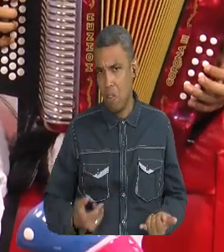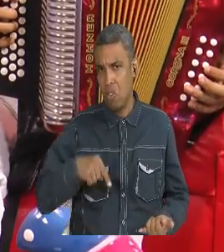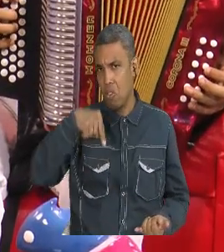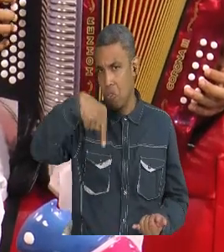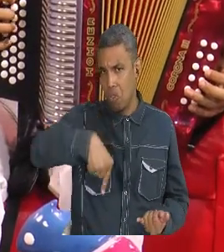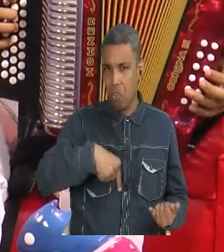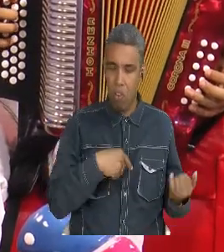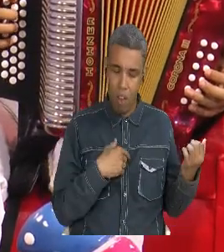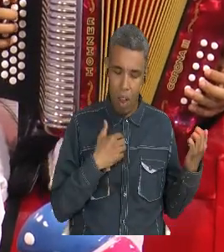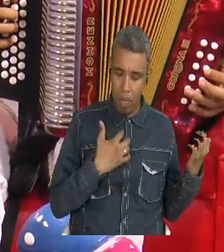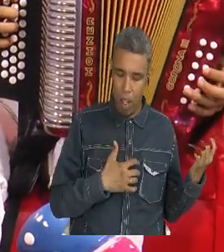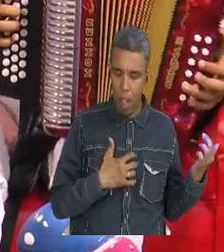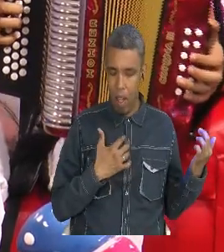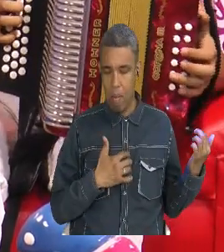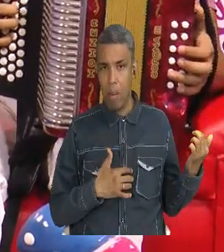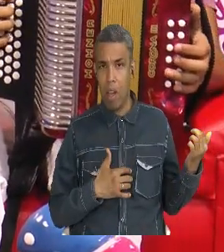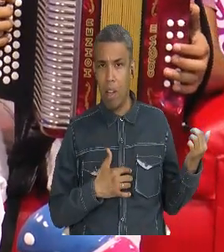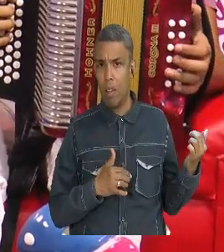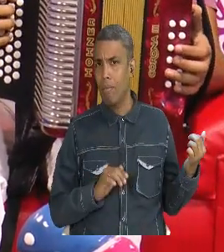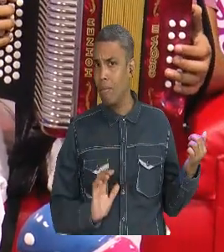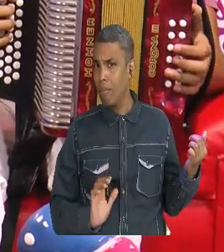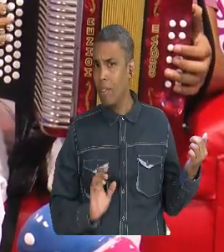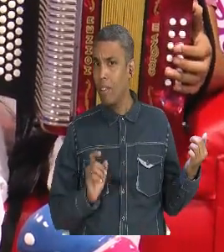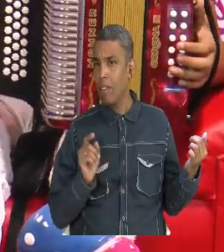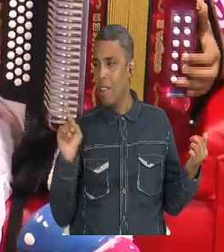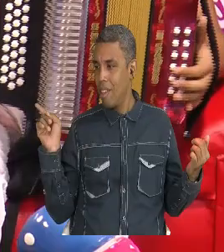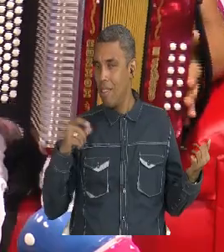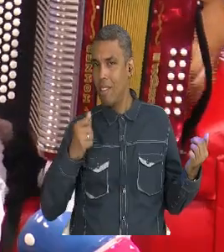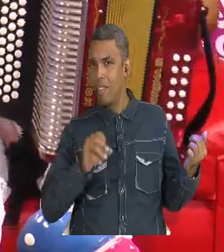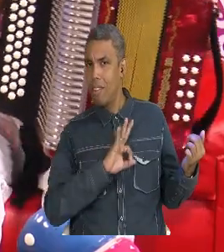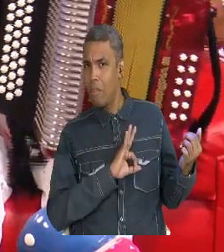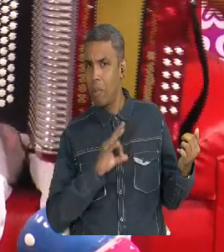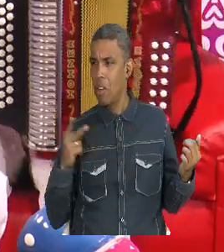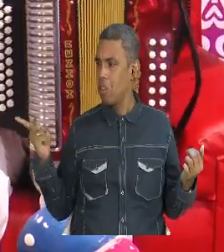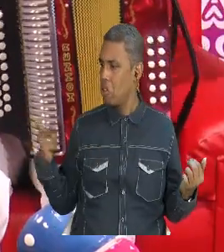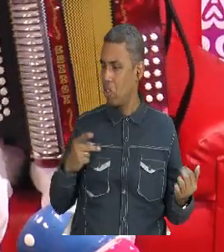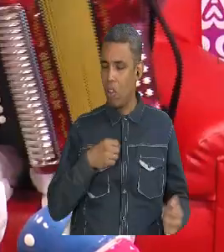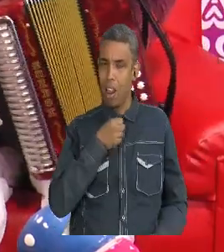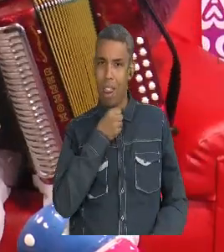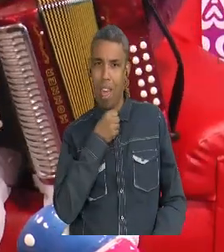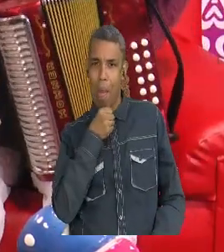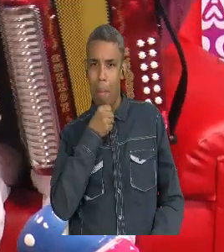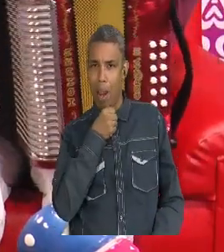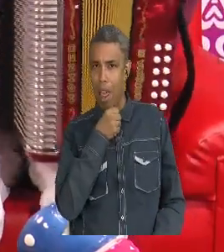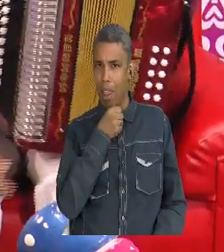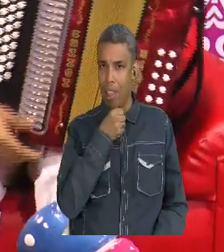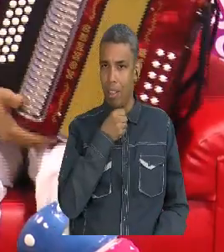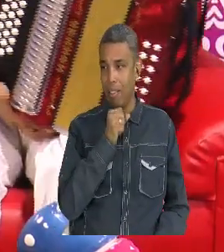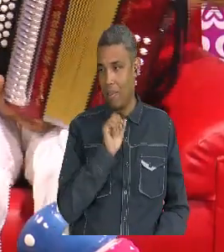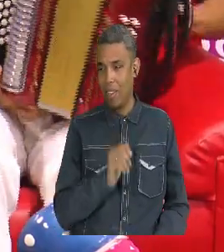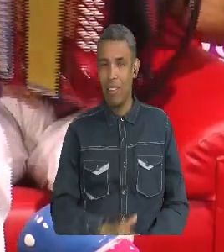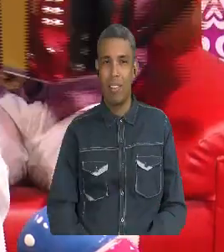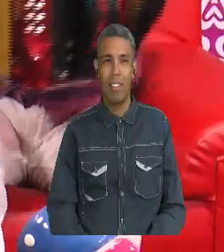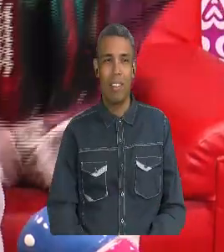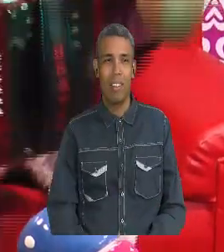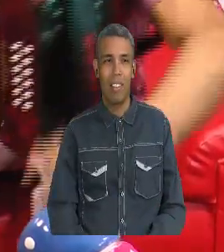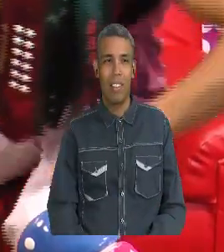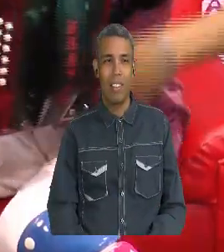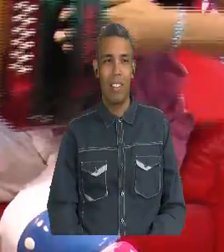sábado. ¿Por qué no nos cantamos algo aquí nosotros dos bien chévere, Hermes? ¿Baila vallenato? Sí.